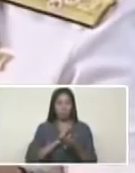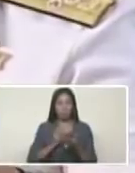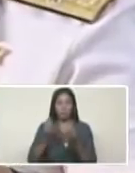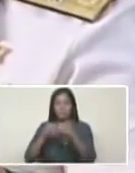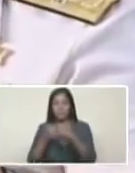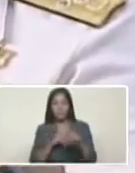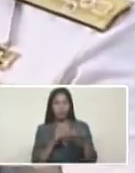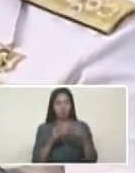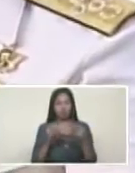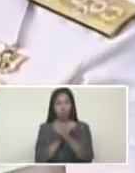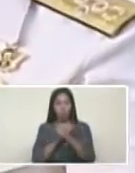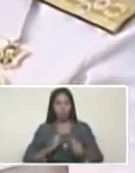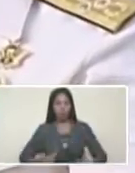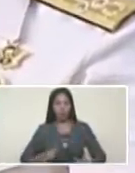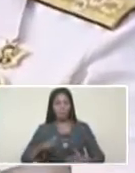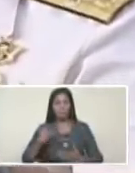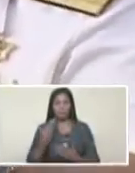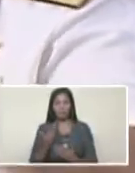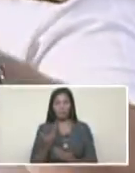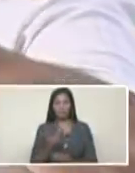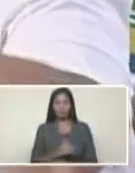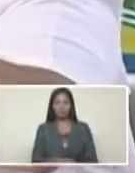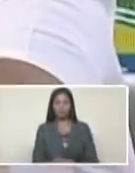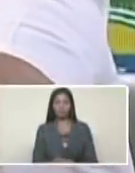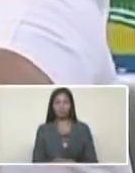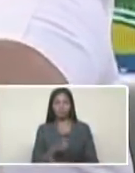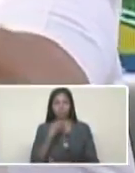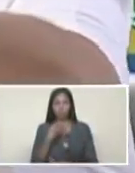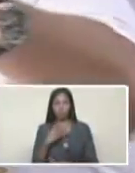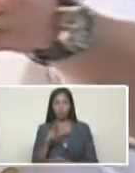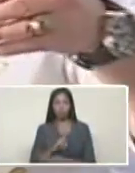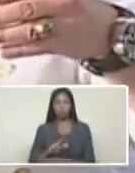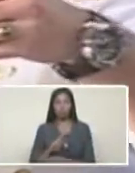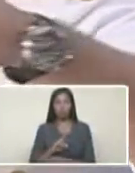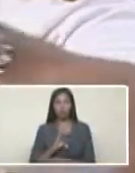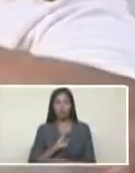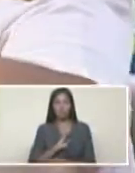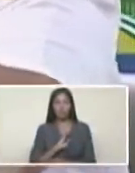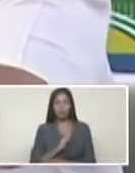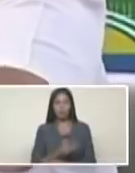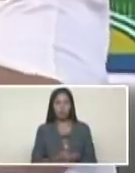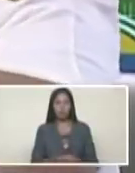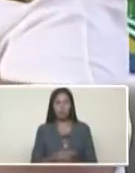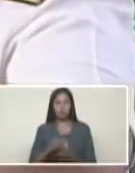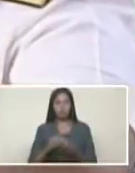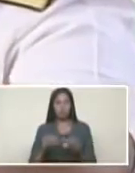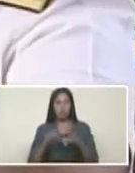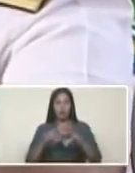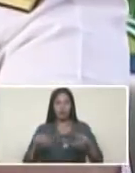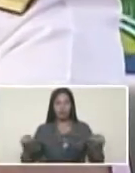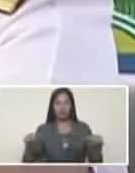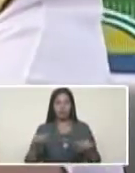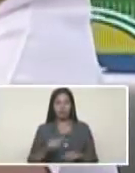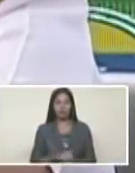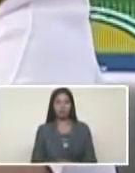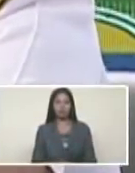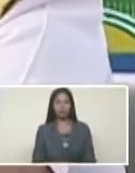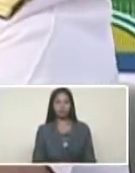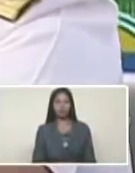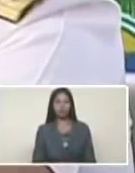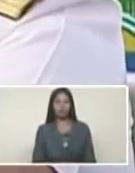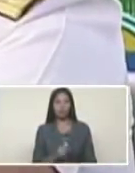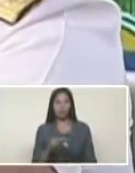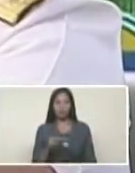Fuerza Armada, que permita, bueno, utilizar nuestro territorio de una manera